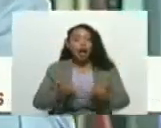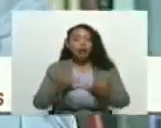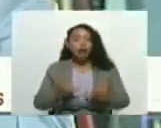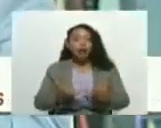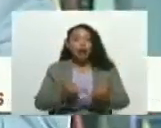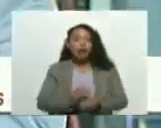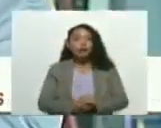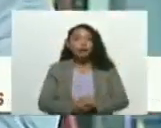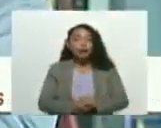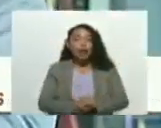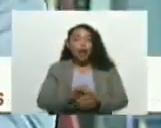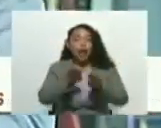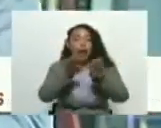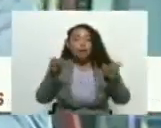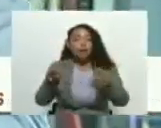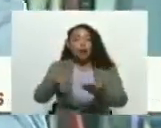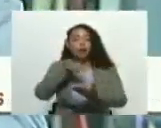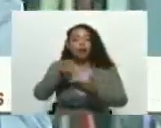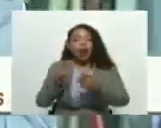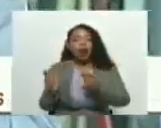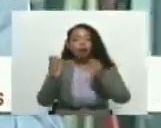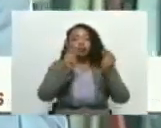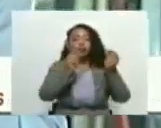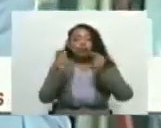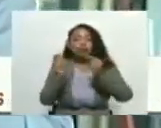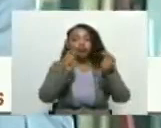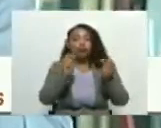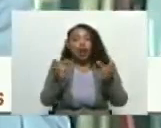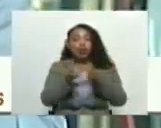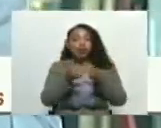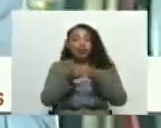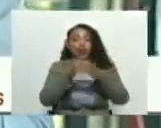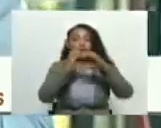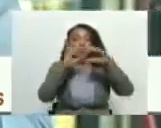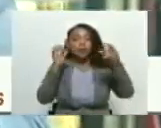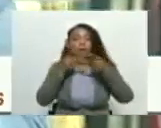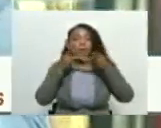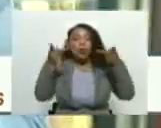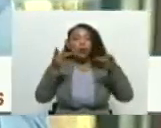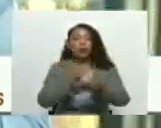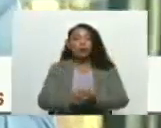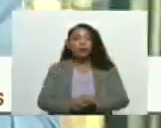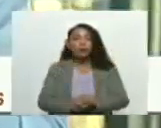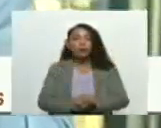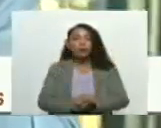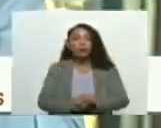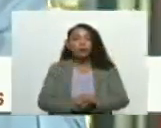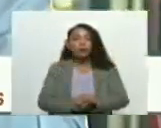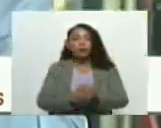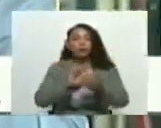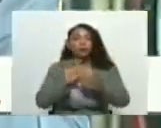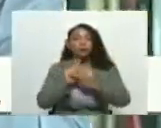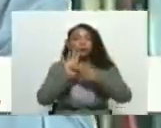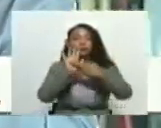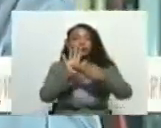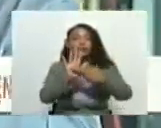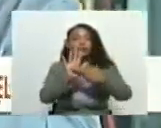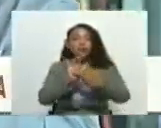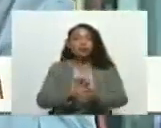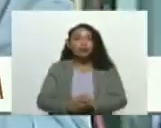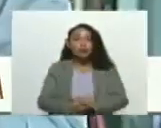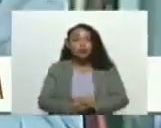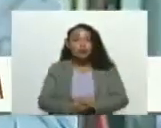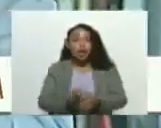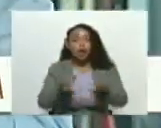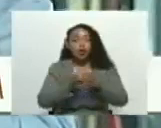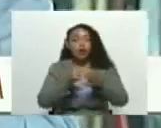reunimos con la Mesa Nacional de Diálogo con el sector de transporte público. También nos reunimos con los representantes de diferentes